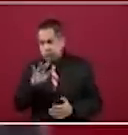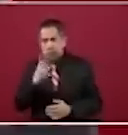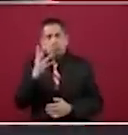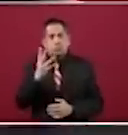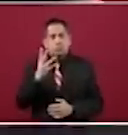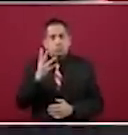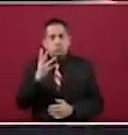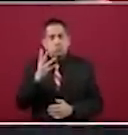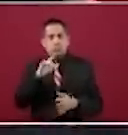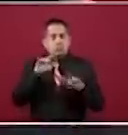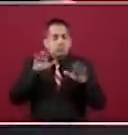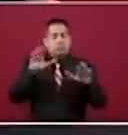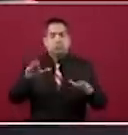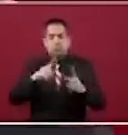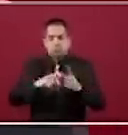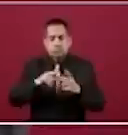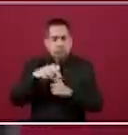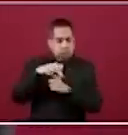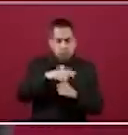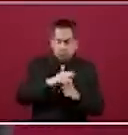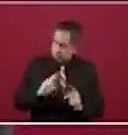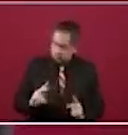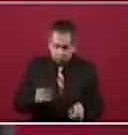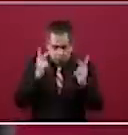54 aviones y helicópteros.